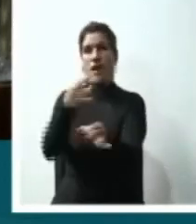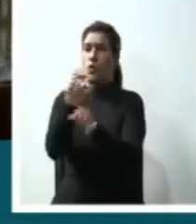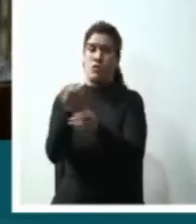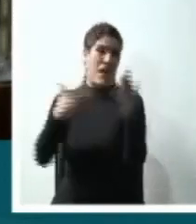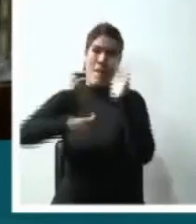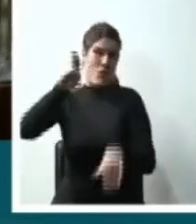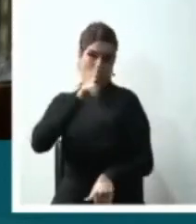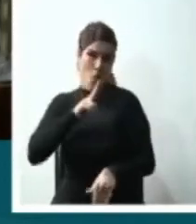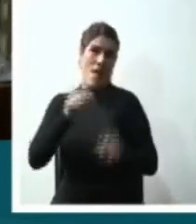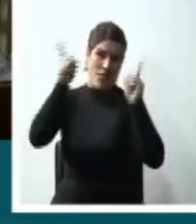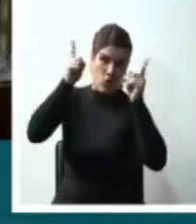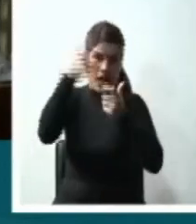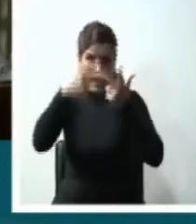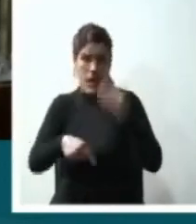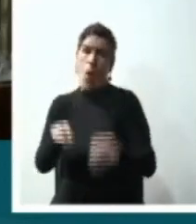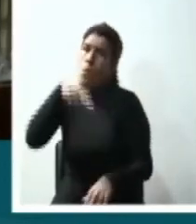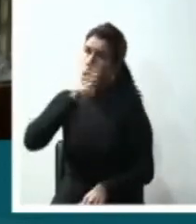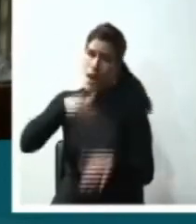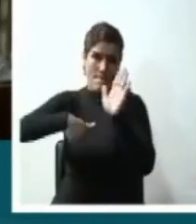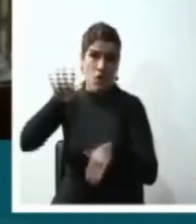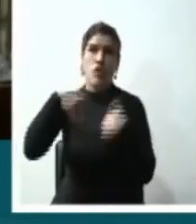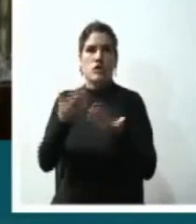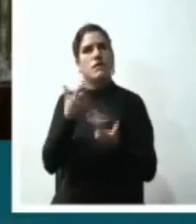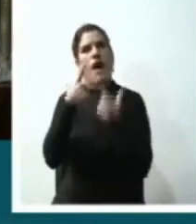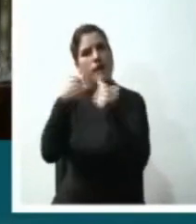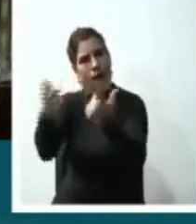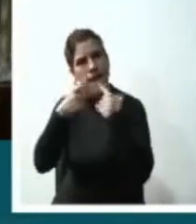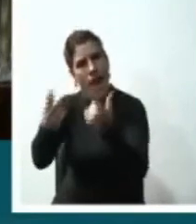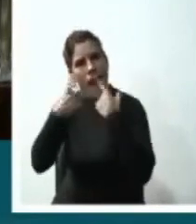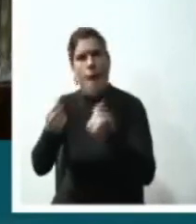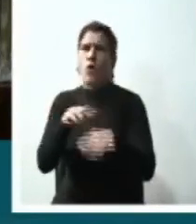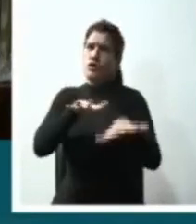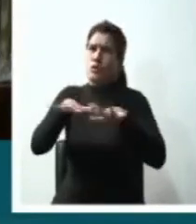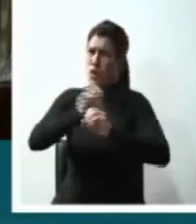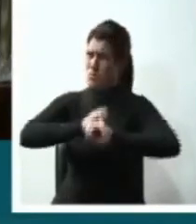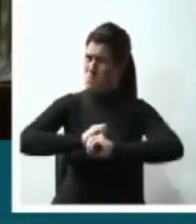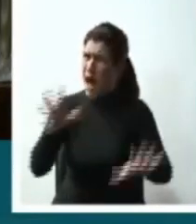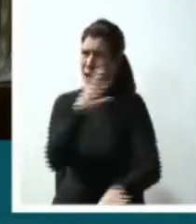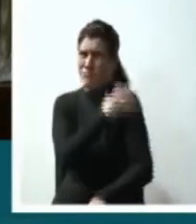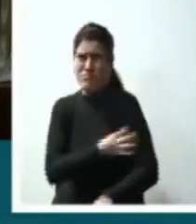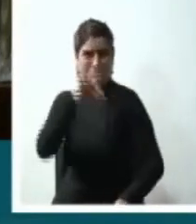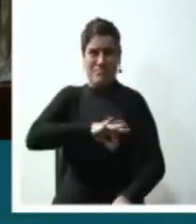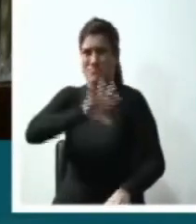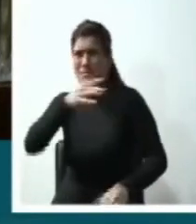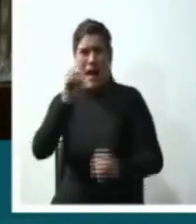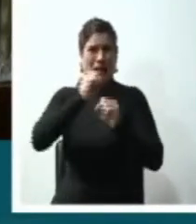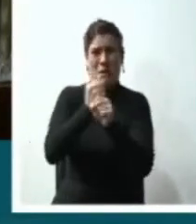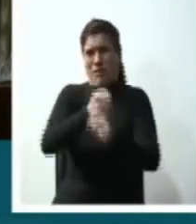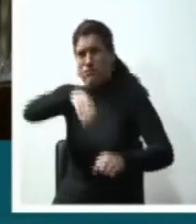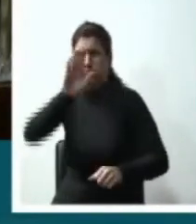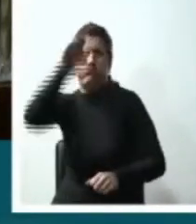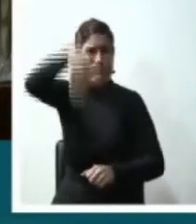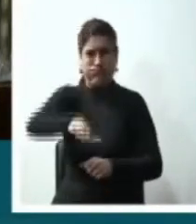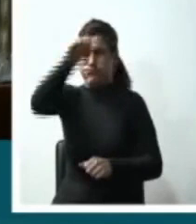mujeres, entonces particularmente los reclamos, las malas condiciones de trabajo en las que desempeñamos nuestro